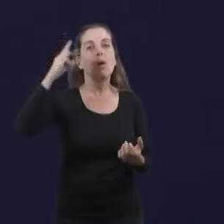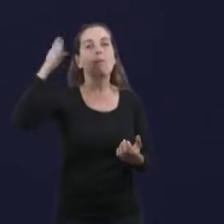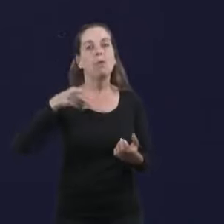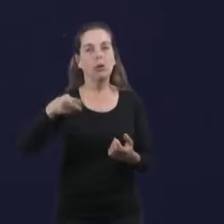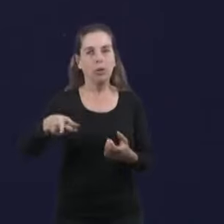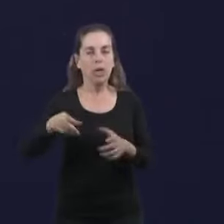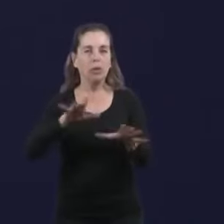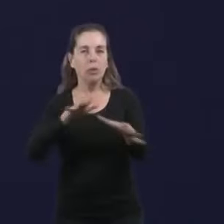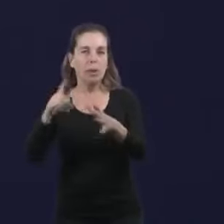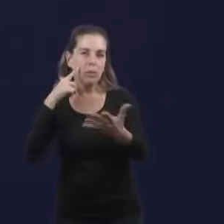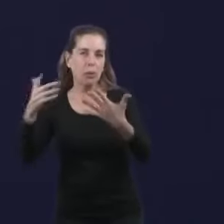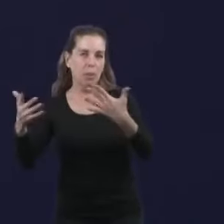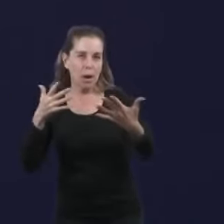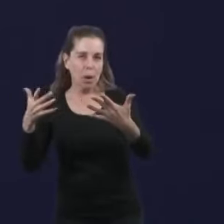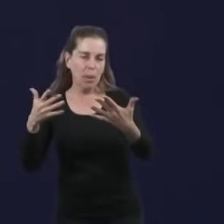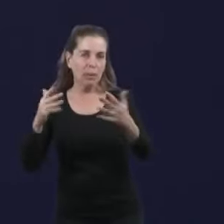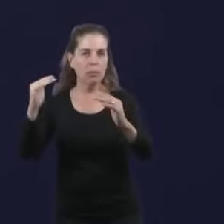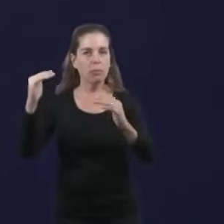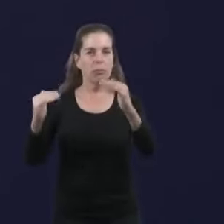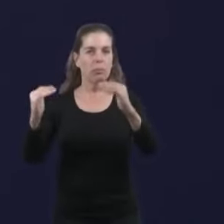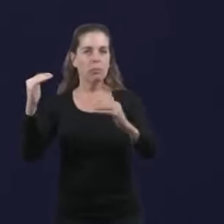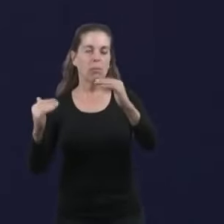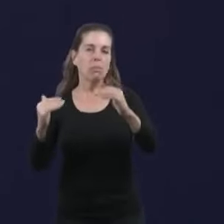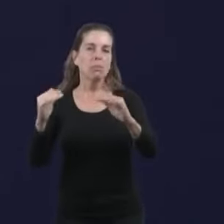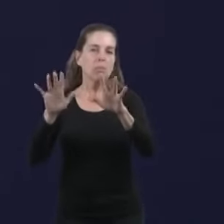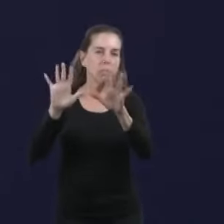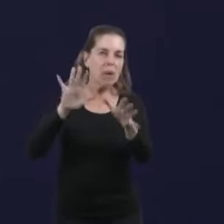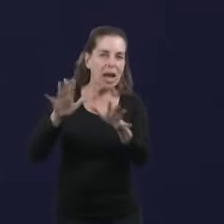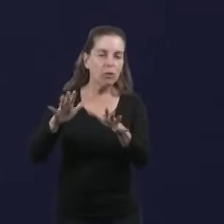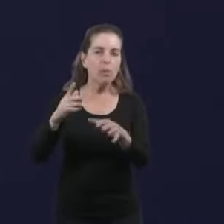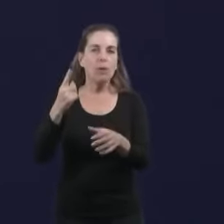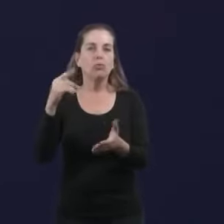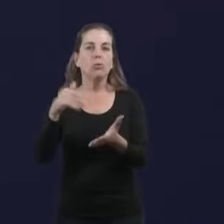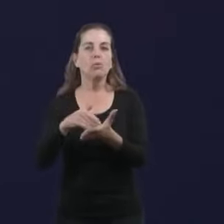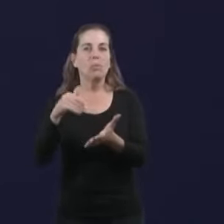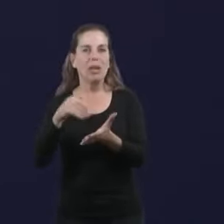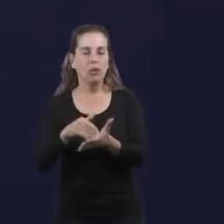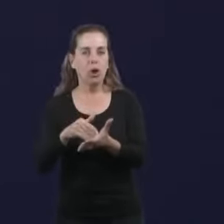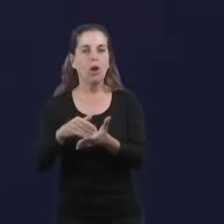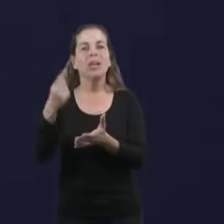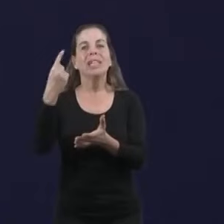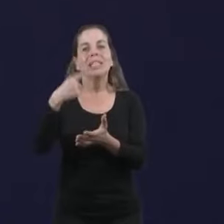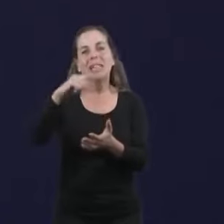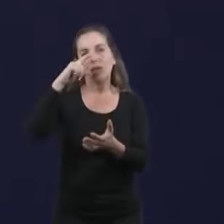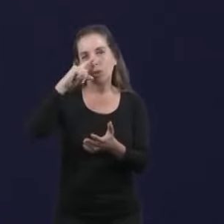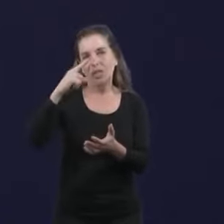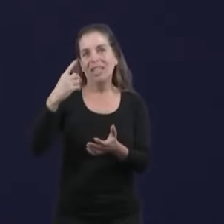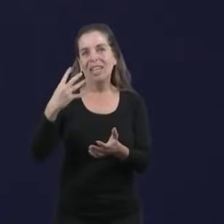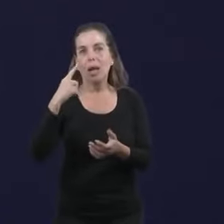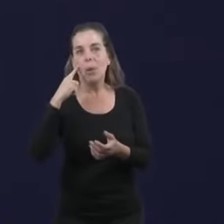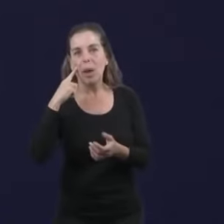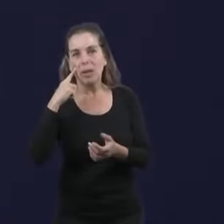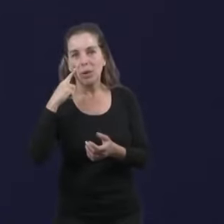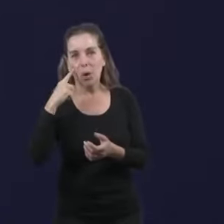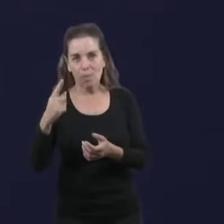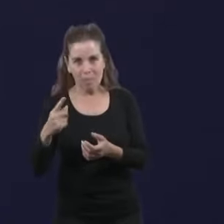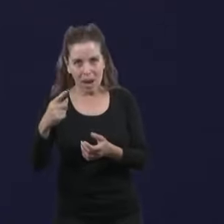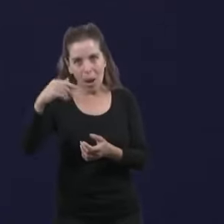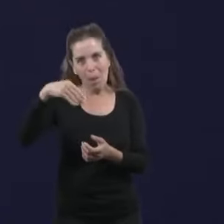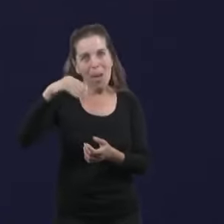1 millón redondeando 1 174000